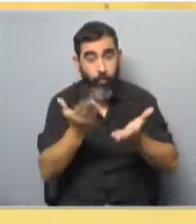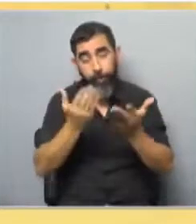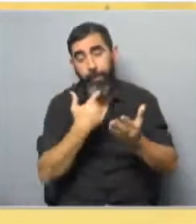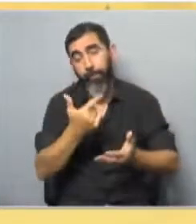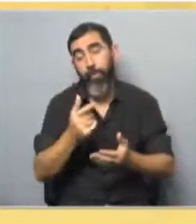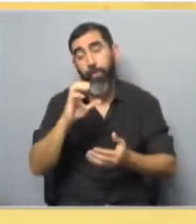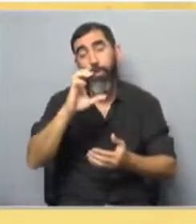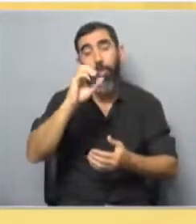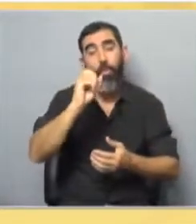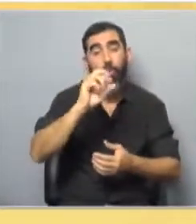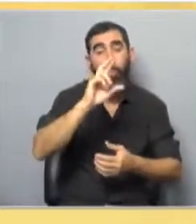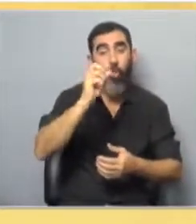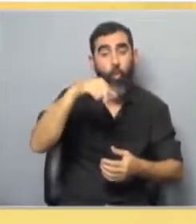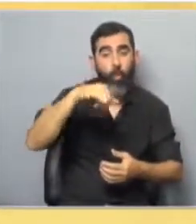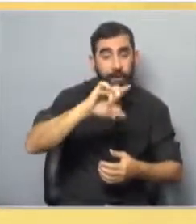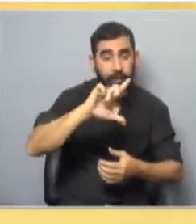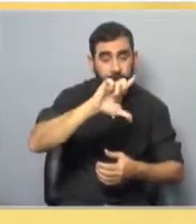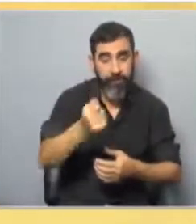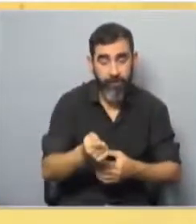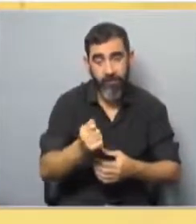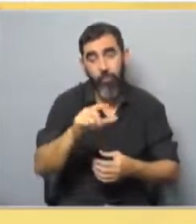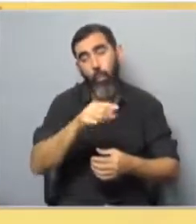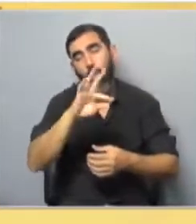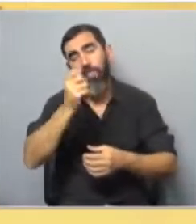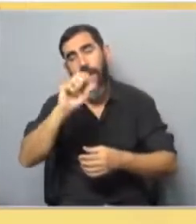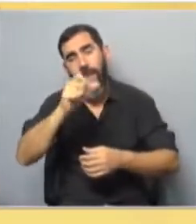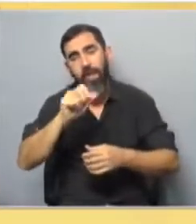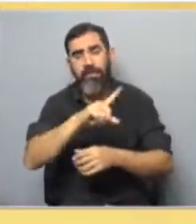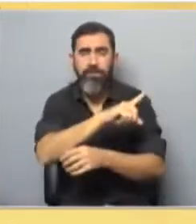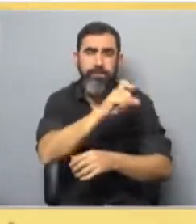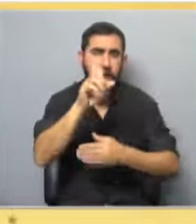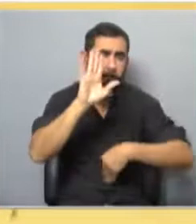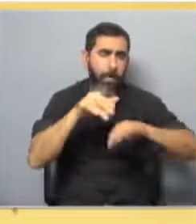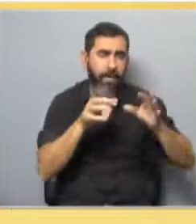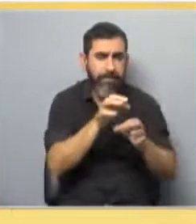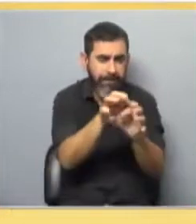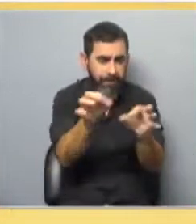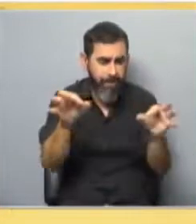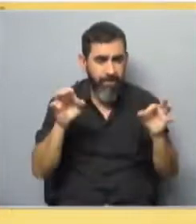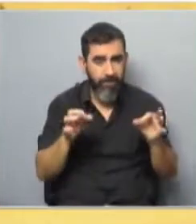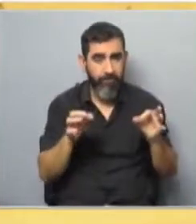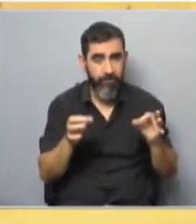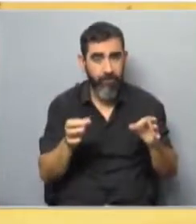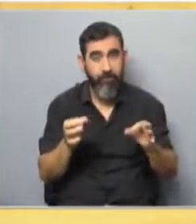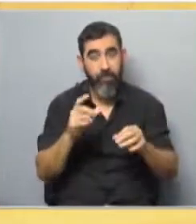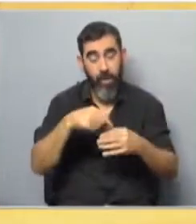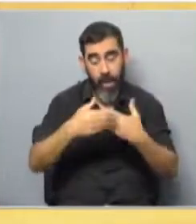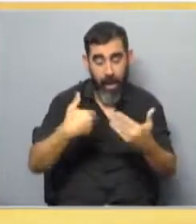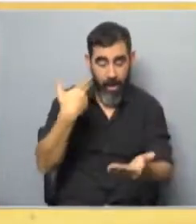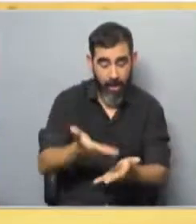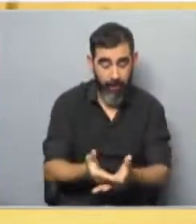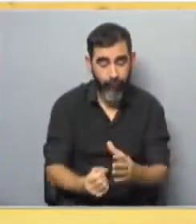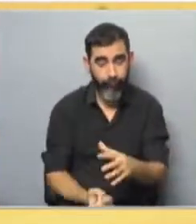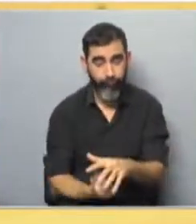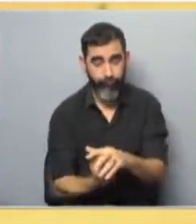un coronilla, un tal, la especie de natividad, y tiene 100 veces más, por lo menos, de semillas. Entonces, claro, eso cae en el suelo,